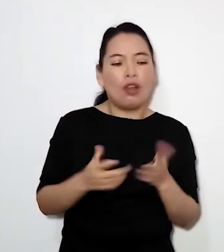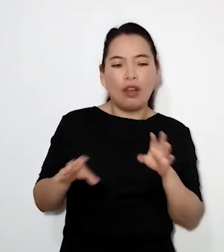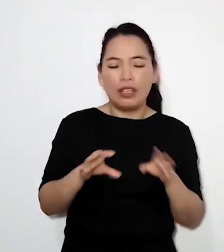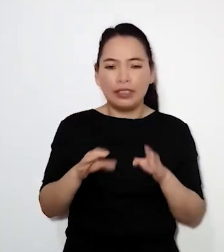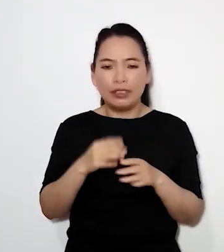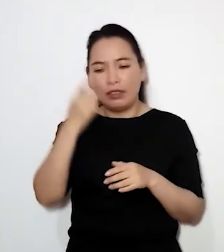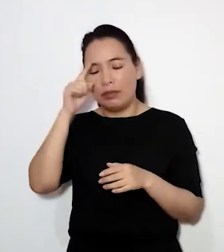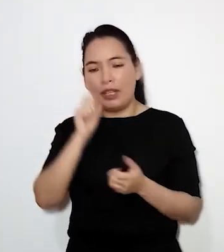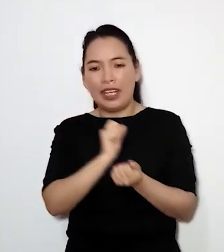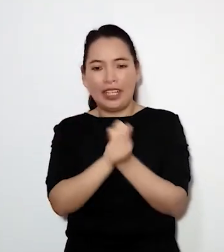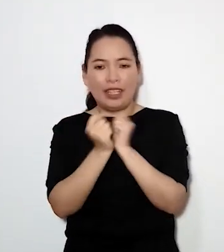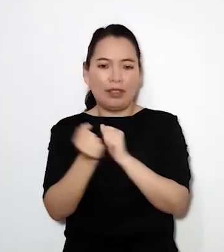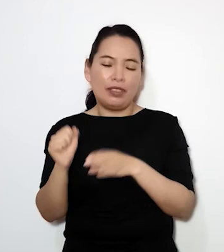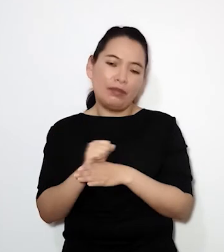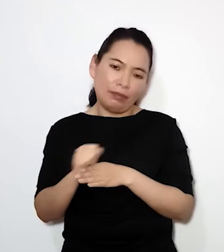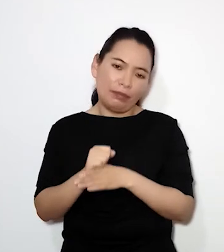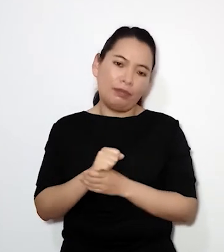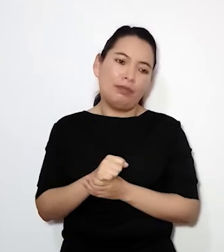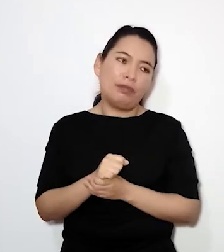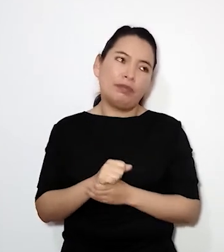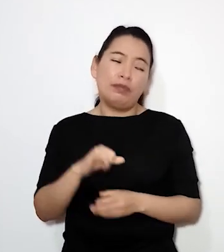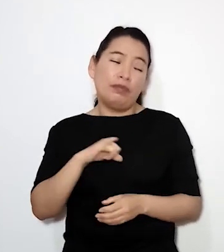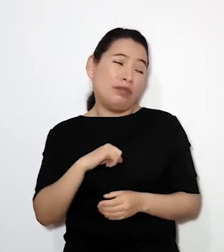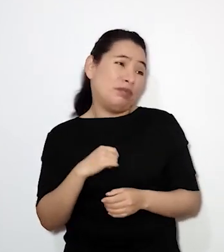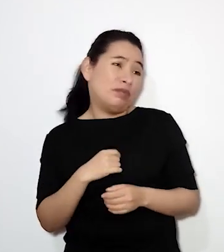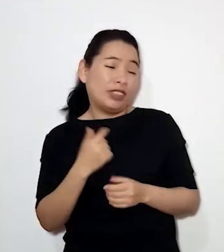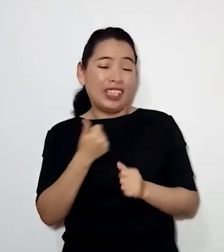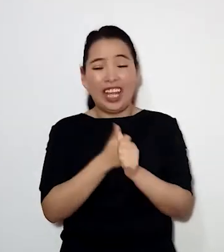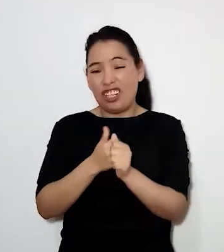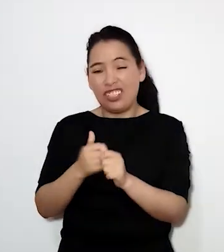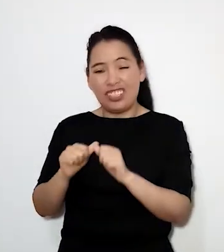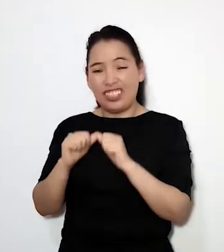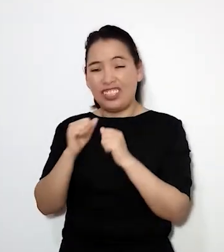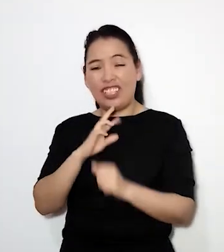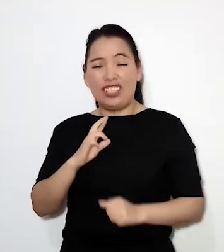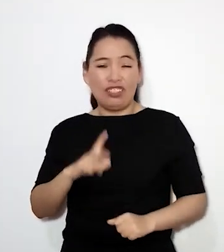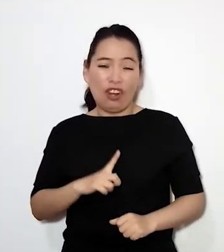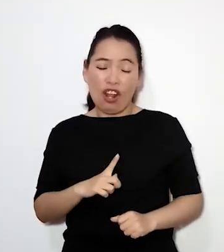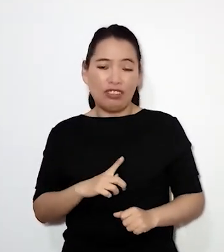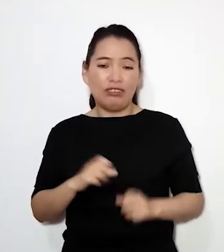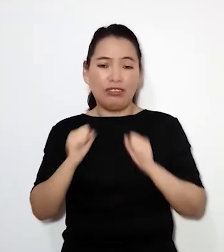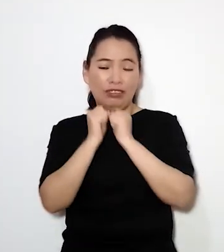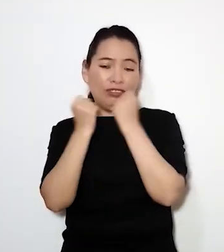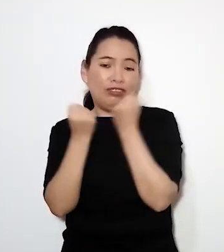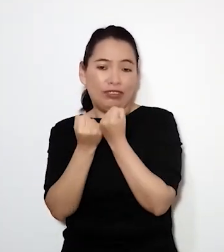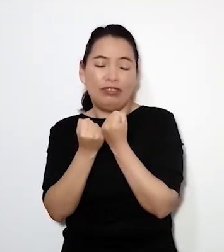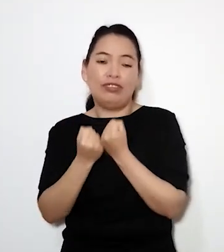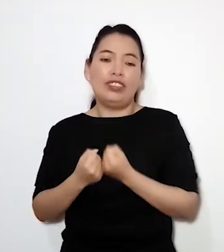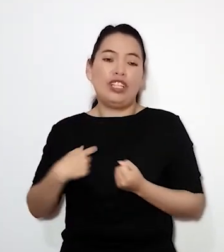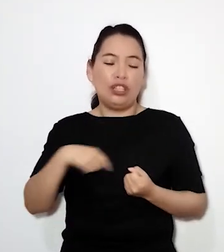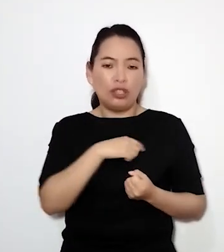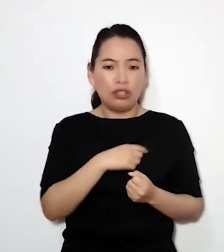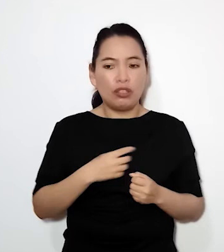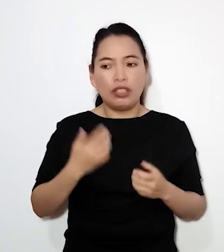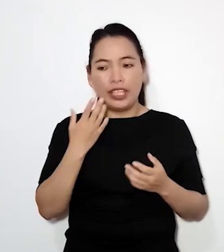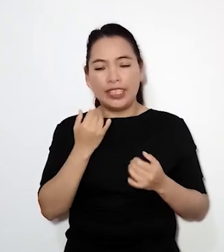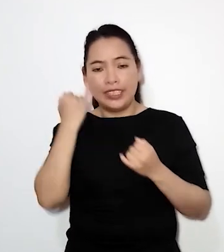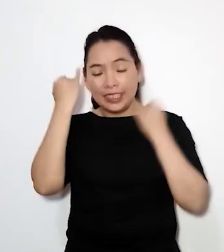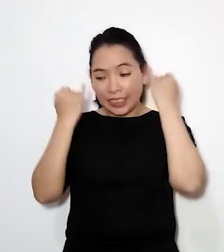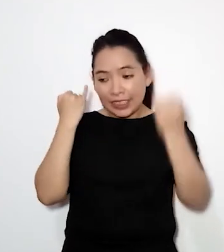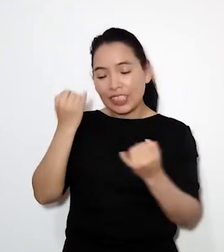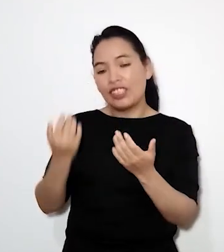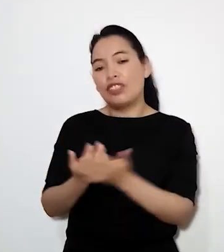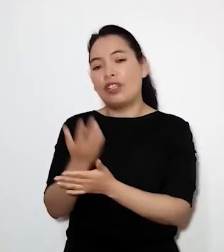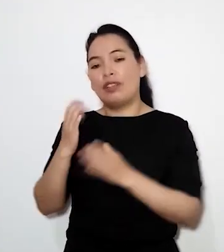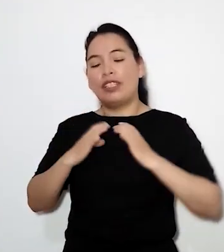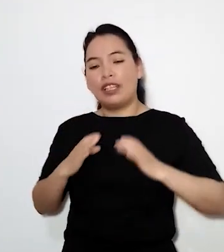desde su rol, ¿no? Desde la sociedad civil es muy importante fomentar iniciativas de formación docente, incidir por